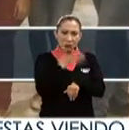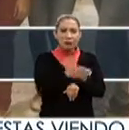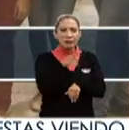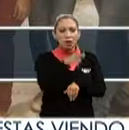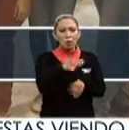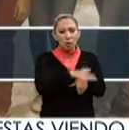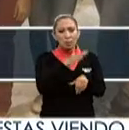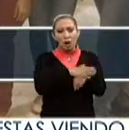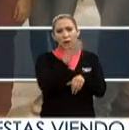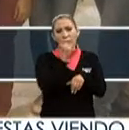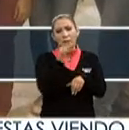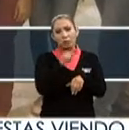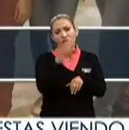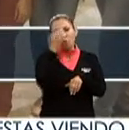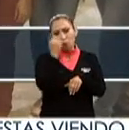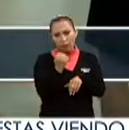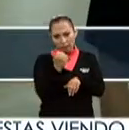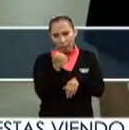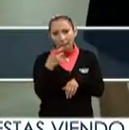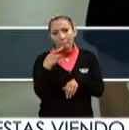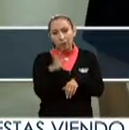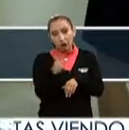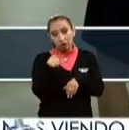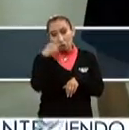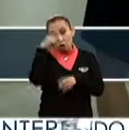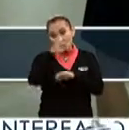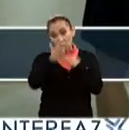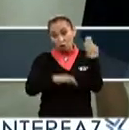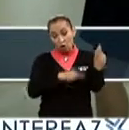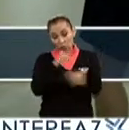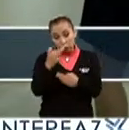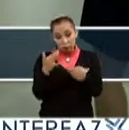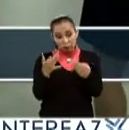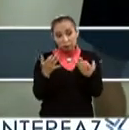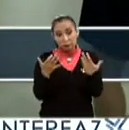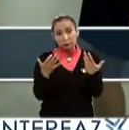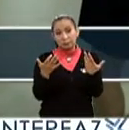tenía un promedio de 9.9, pero creo que todos los que hicimos,